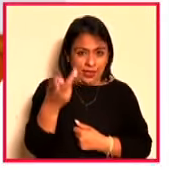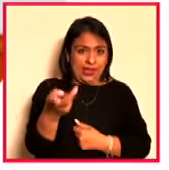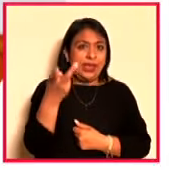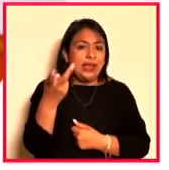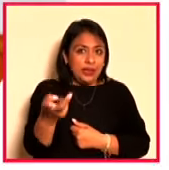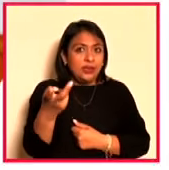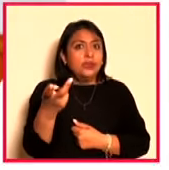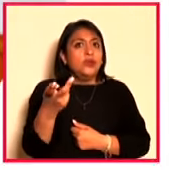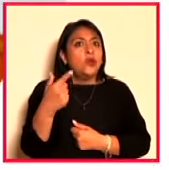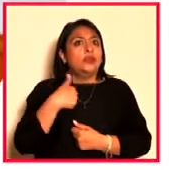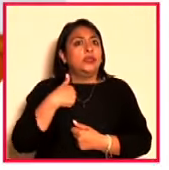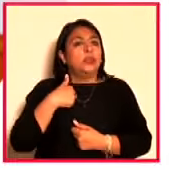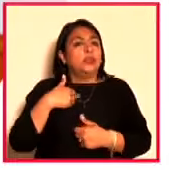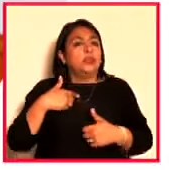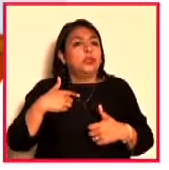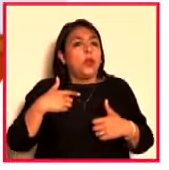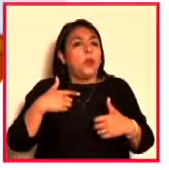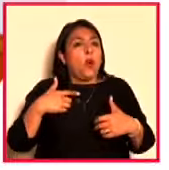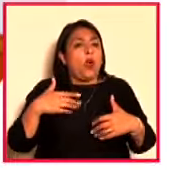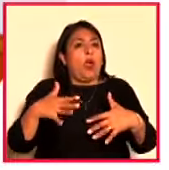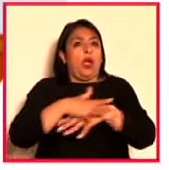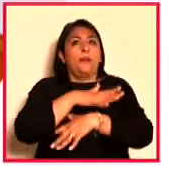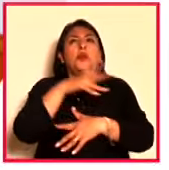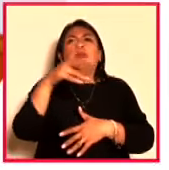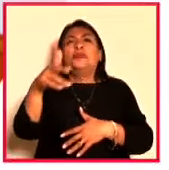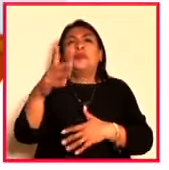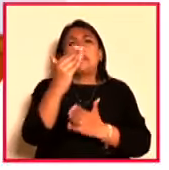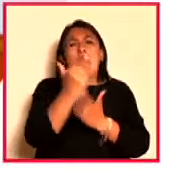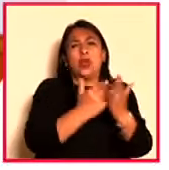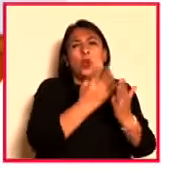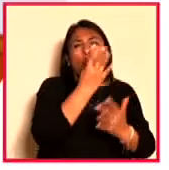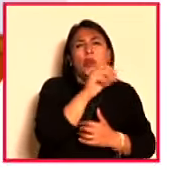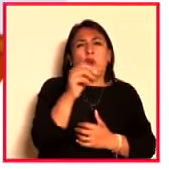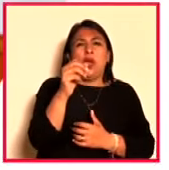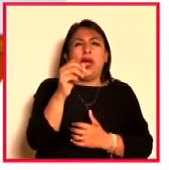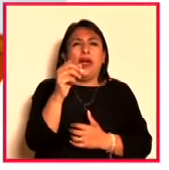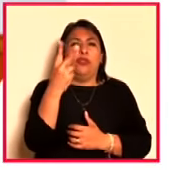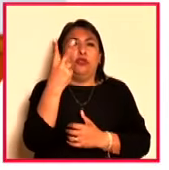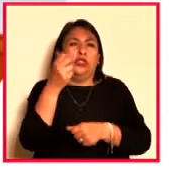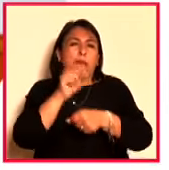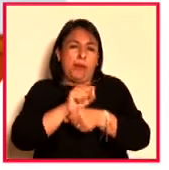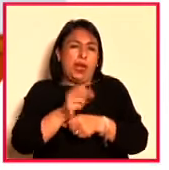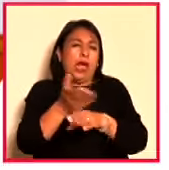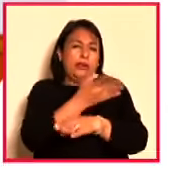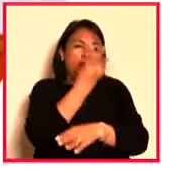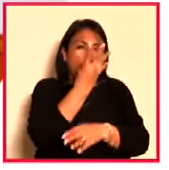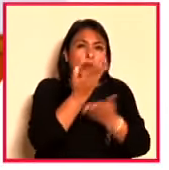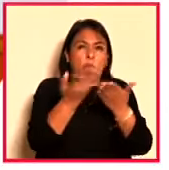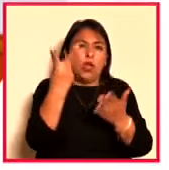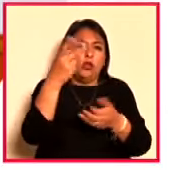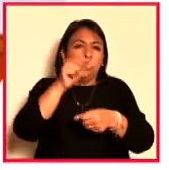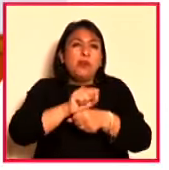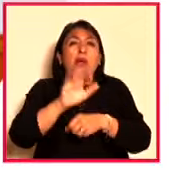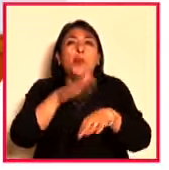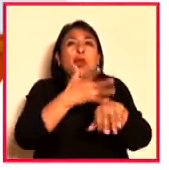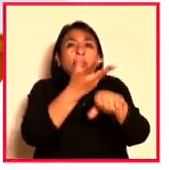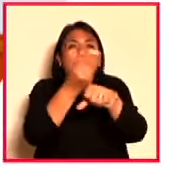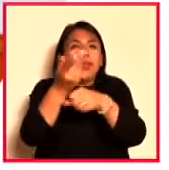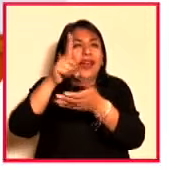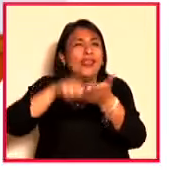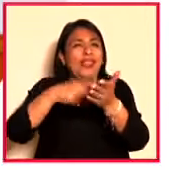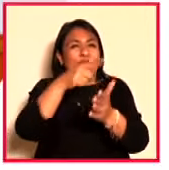crecer. A pesar de que se redujo de 4 a 2 semanas el encuentro debido a que continúa la remodelación de los inmuebles del Centro